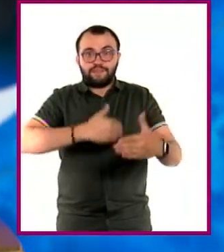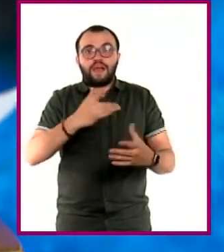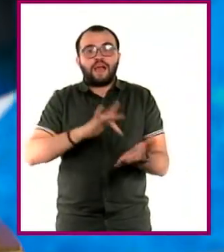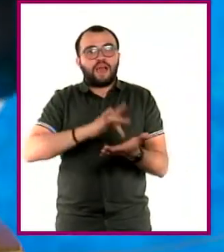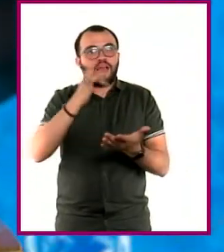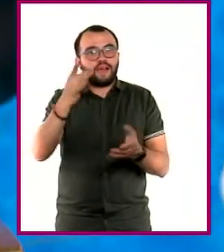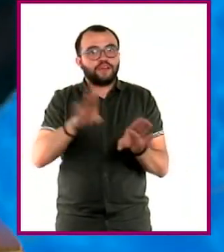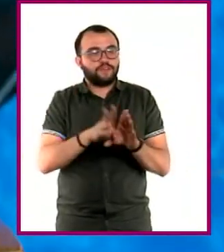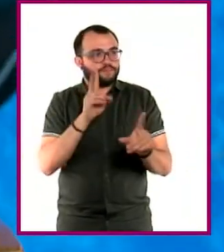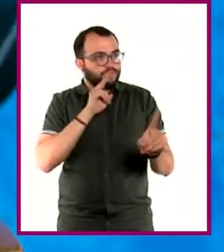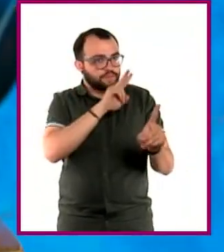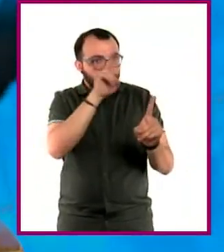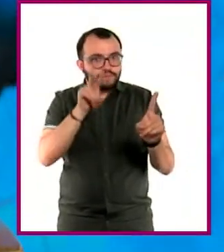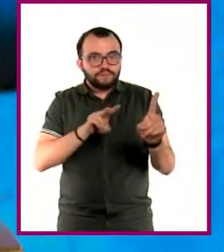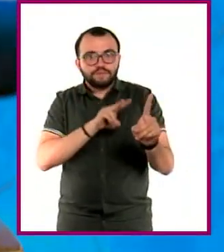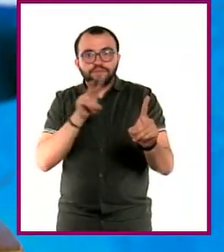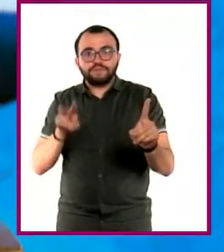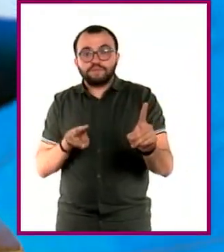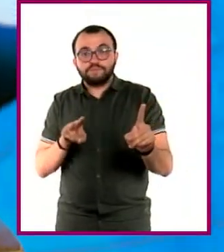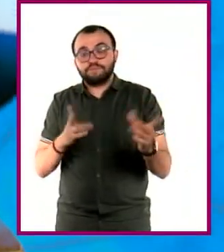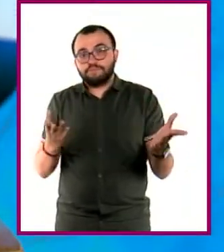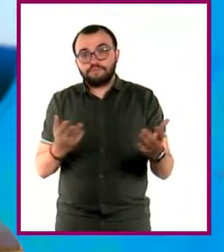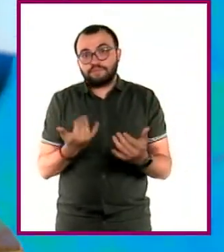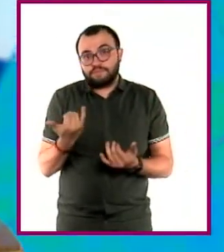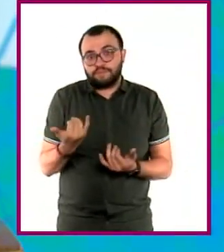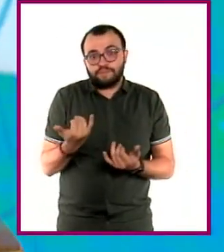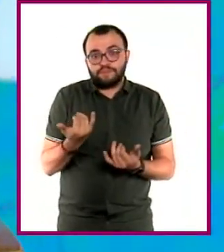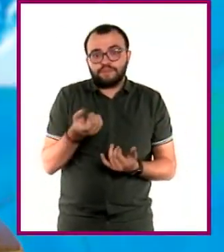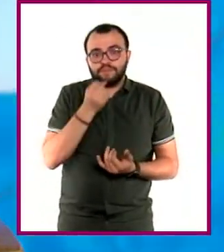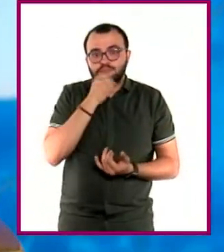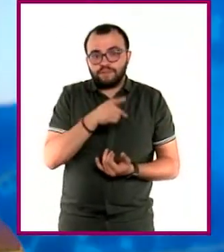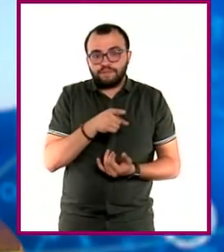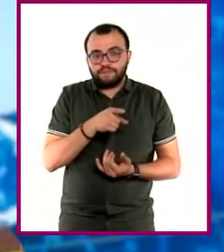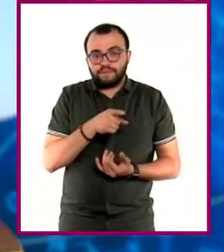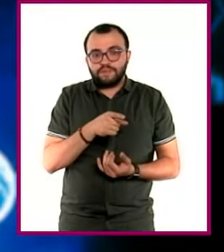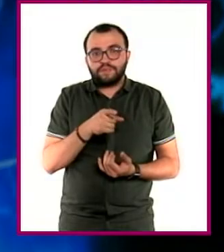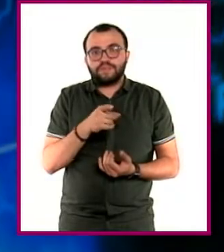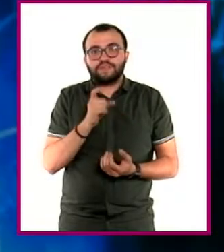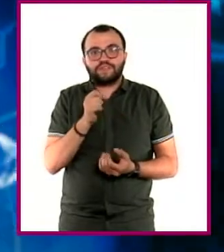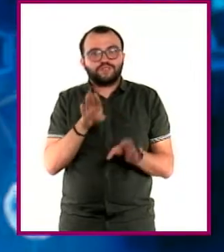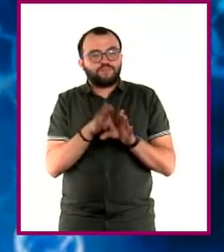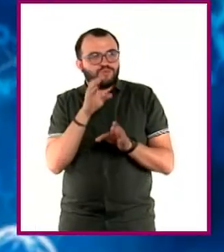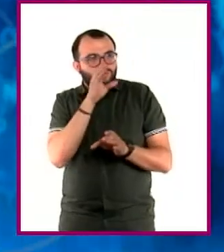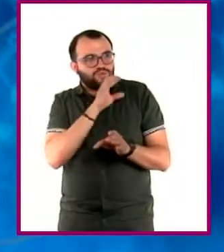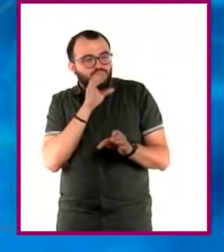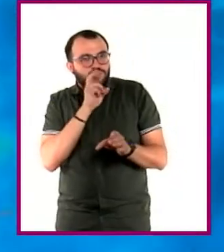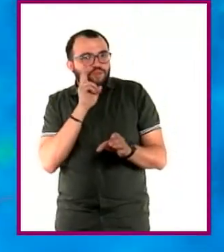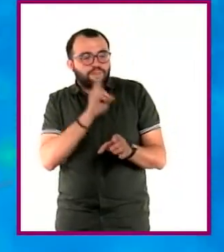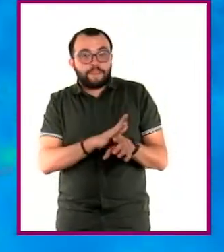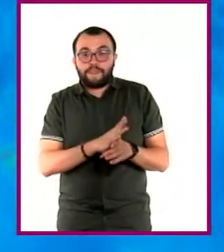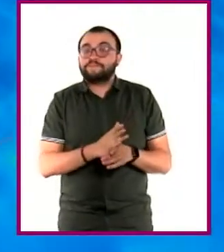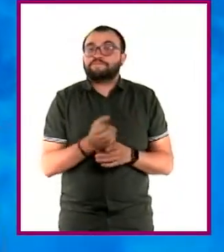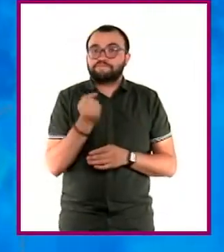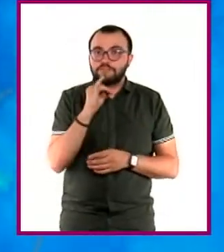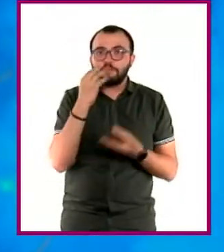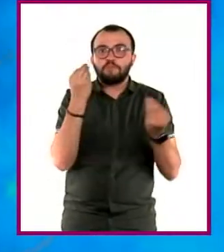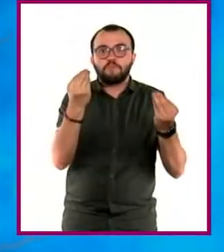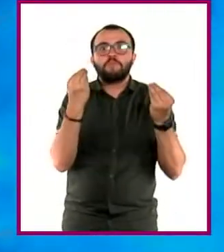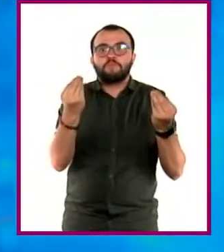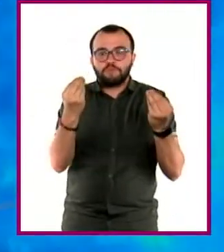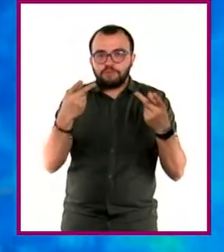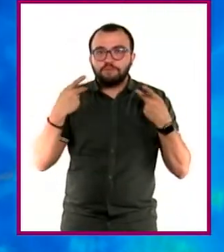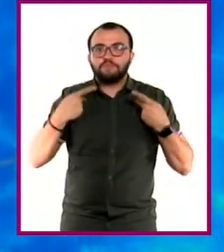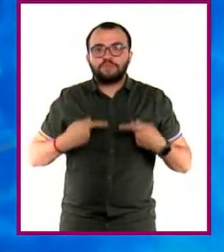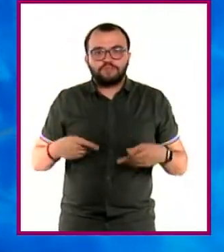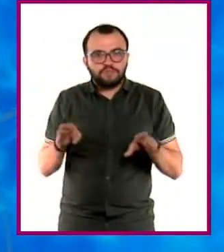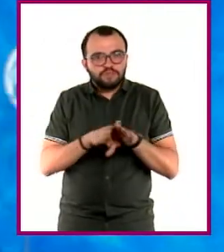a la observación metódica y, por supuesto, una insaciable curiosidad. Así es, muchos científicos que hicieron